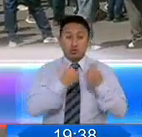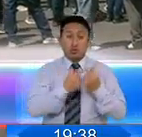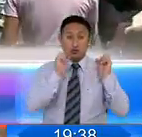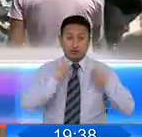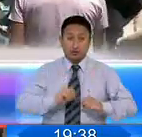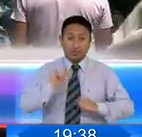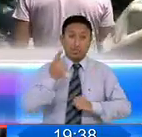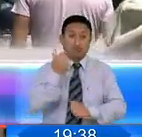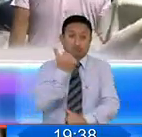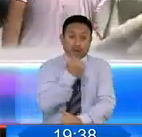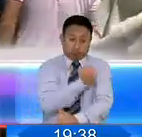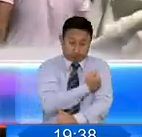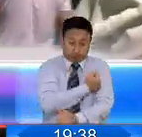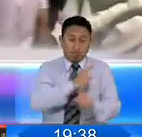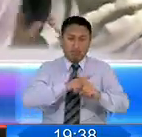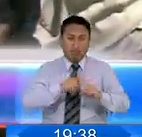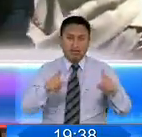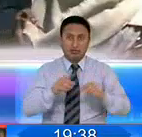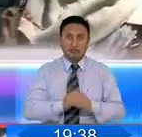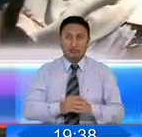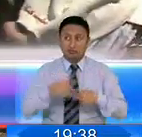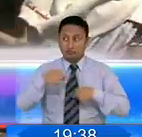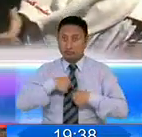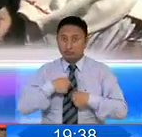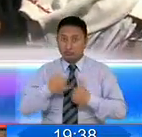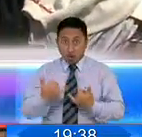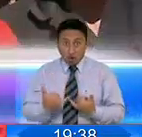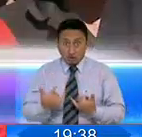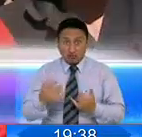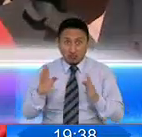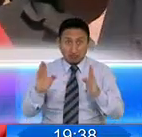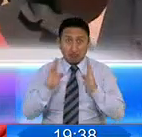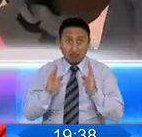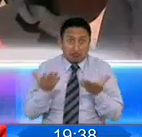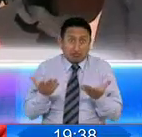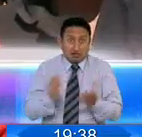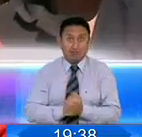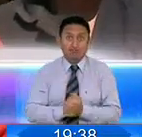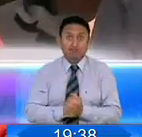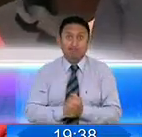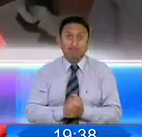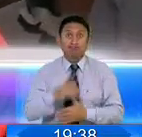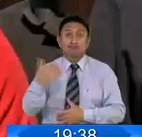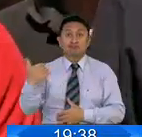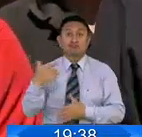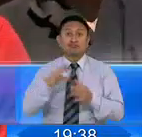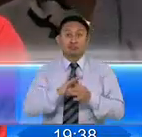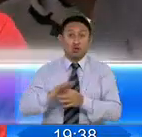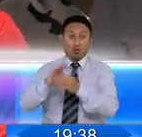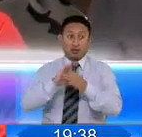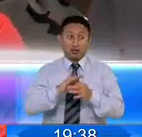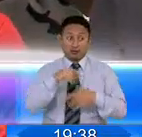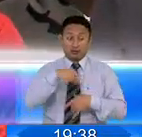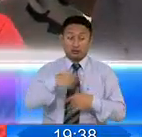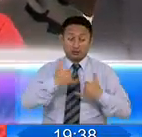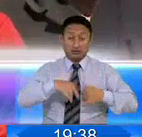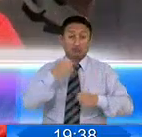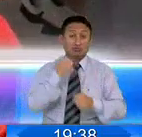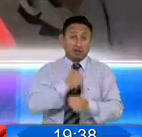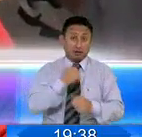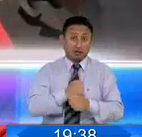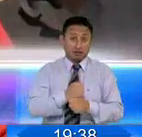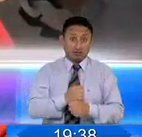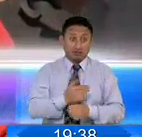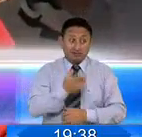inmunización. Sin embargo, denuncian que no han sido tomados en cuenta. Tenemos compañeros que son vulnerables y están trabajando y ni